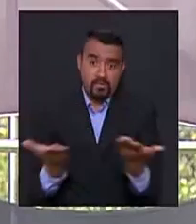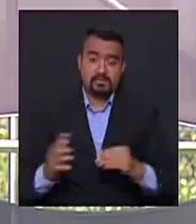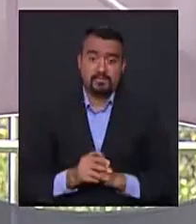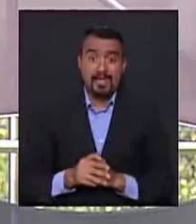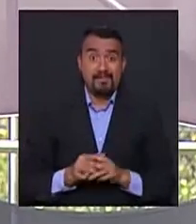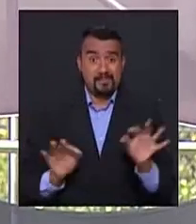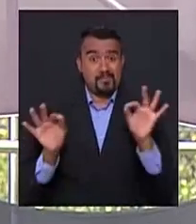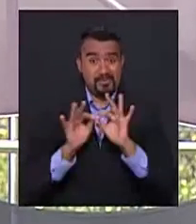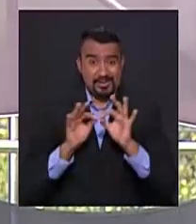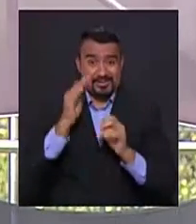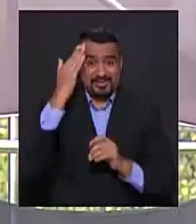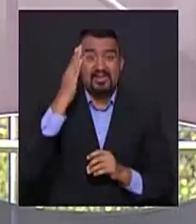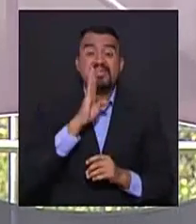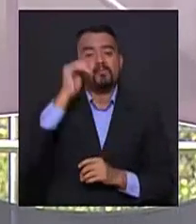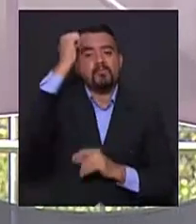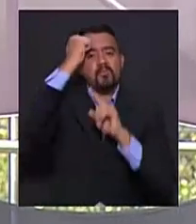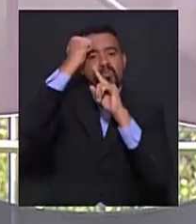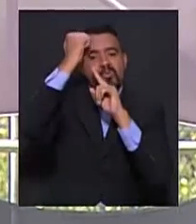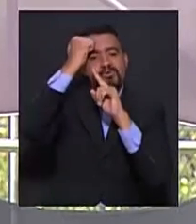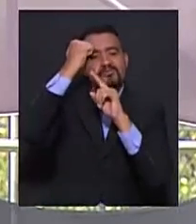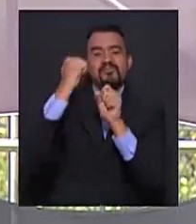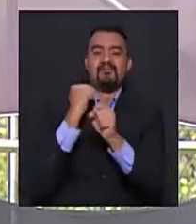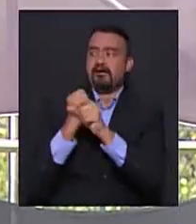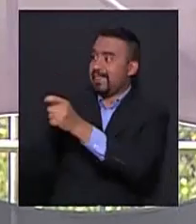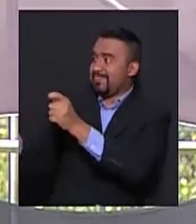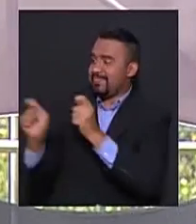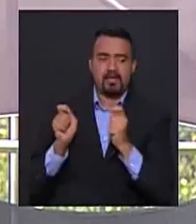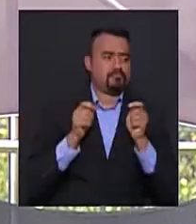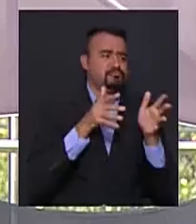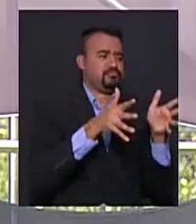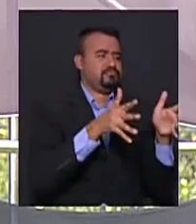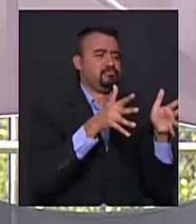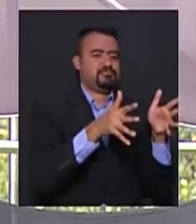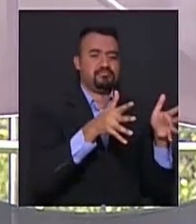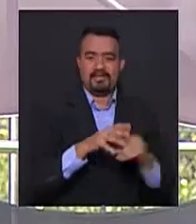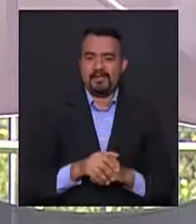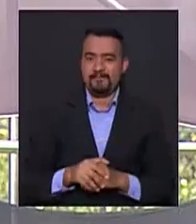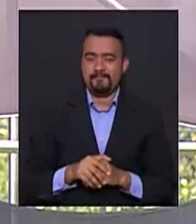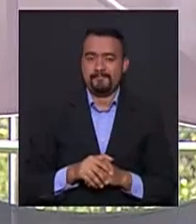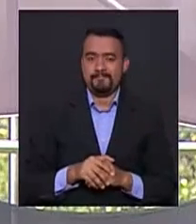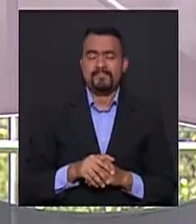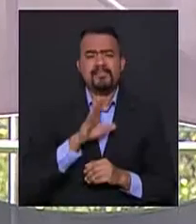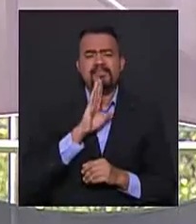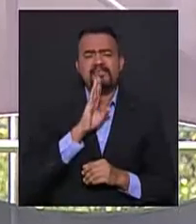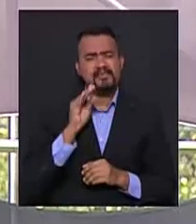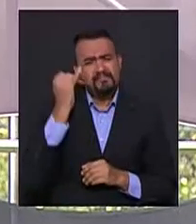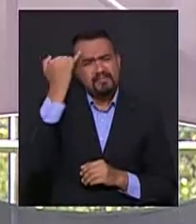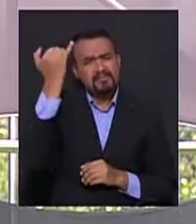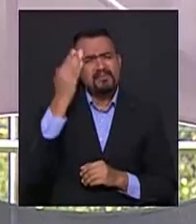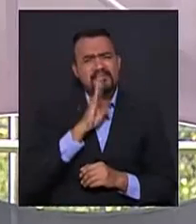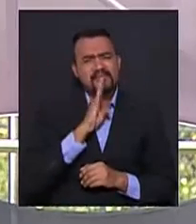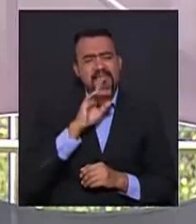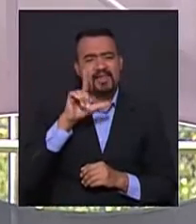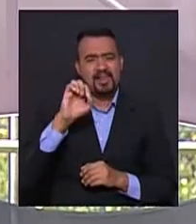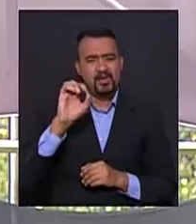crucial el trabajo de nuestros maestros. Esta idea nace del trabajo de mi muy buen amigo Leo